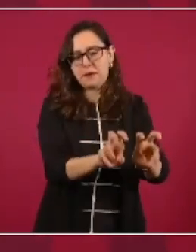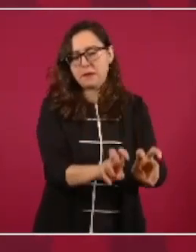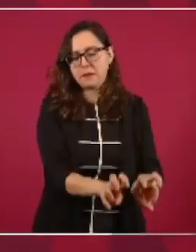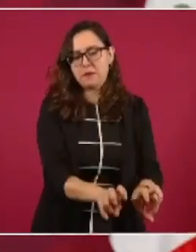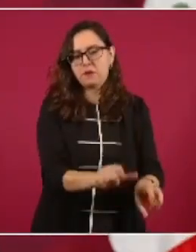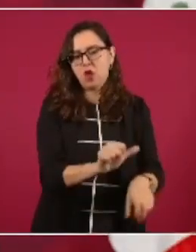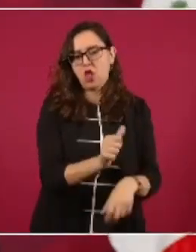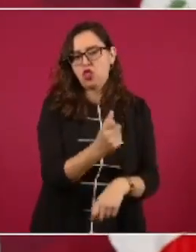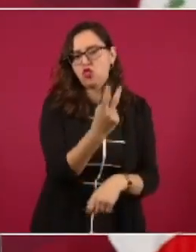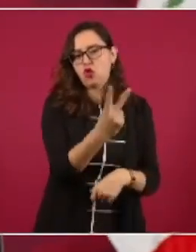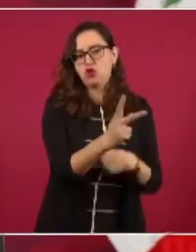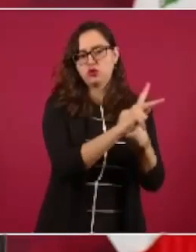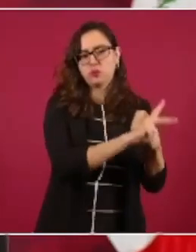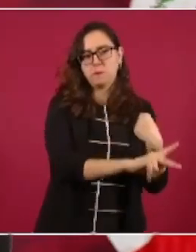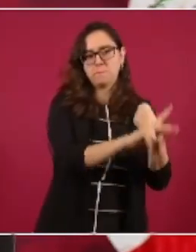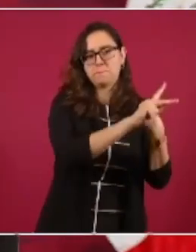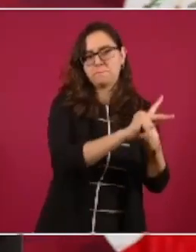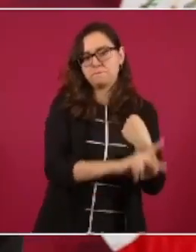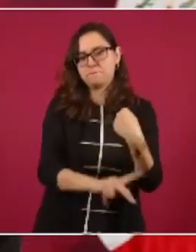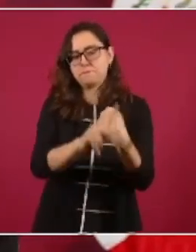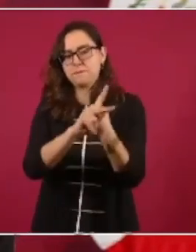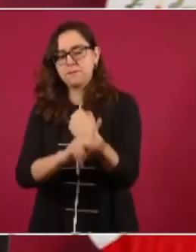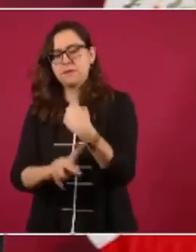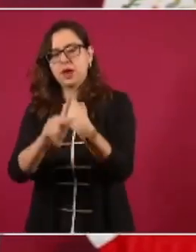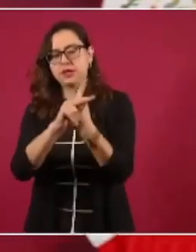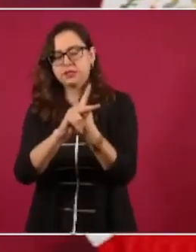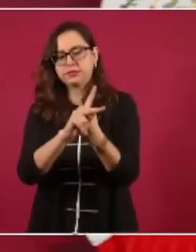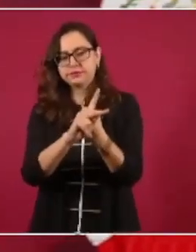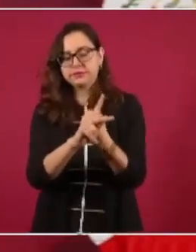y si hay oportunidad